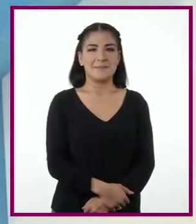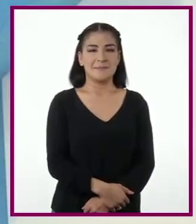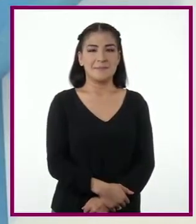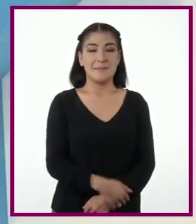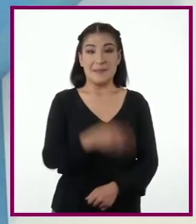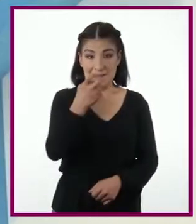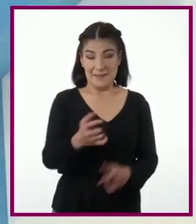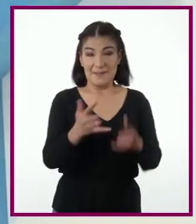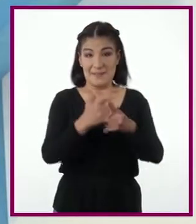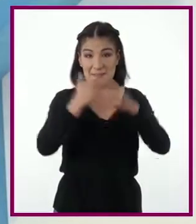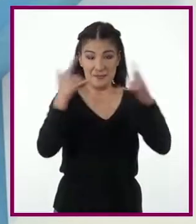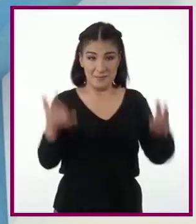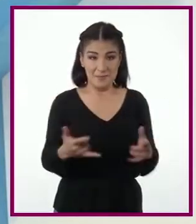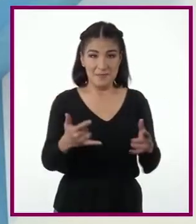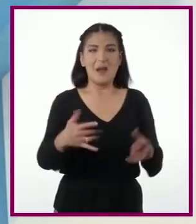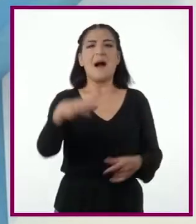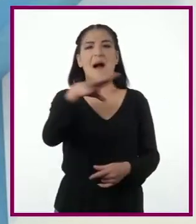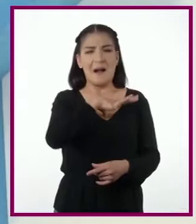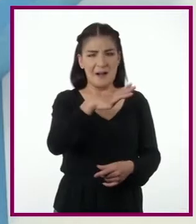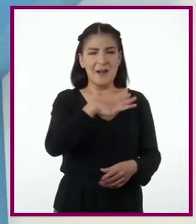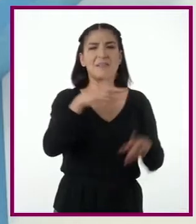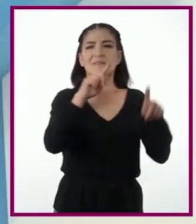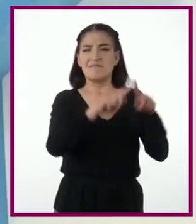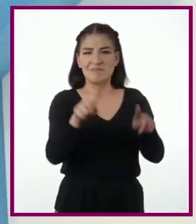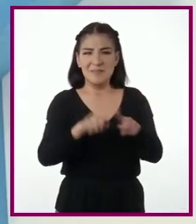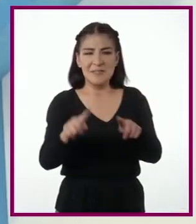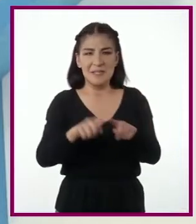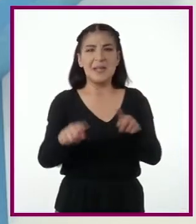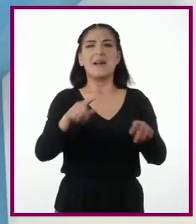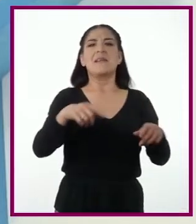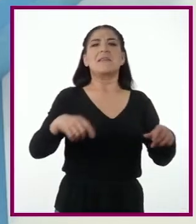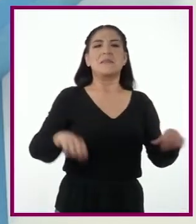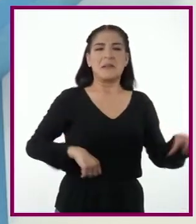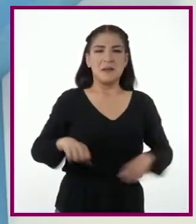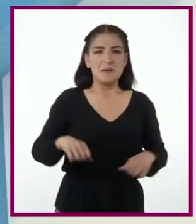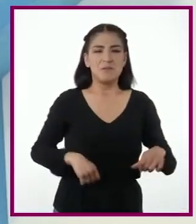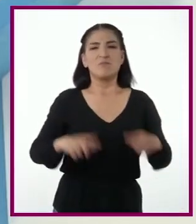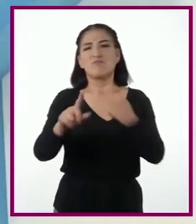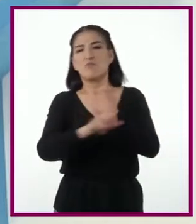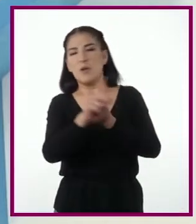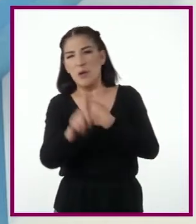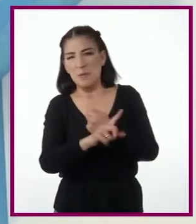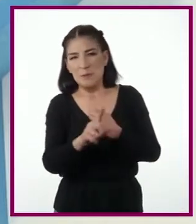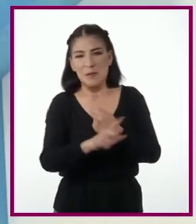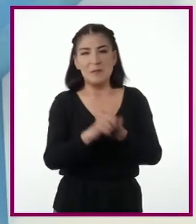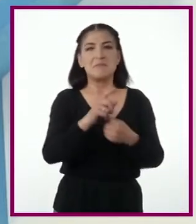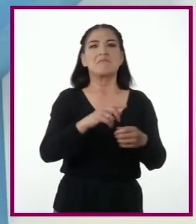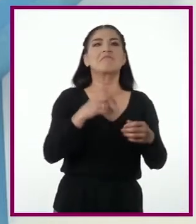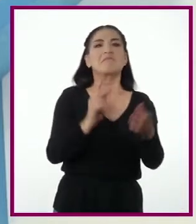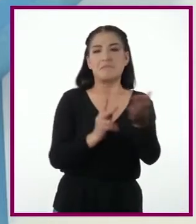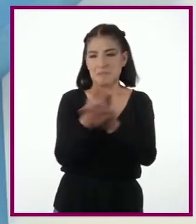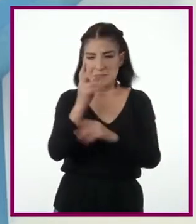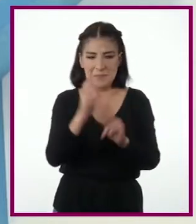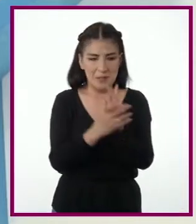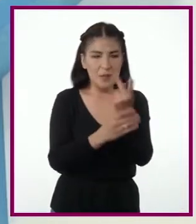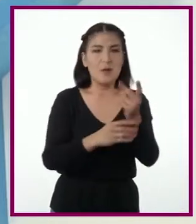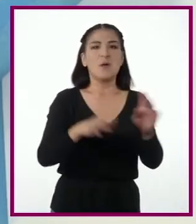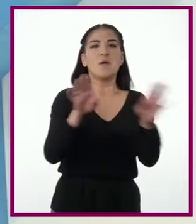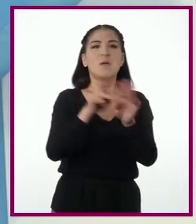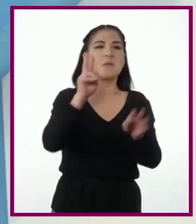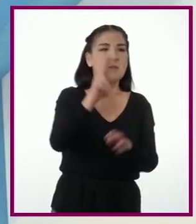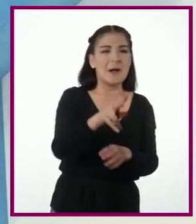En la historia hay acontecimientos, actividades, situaciones, productos,